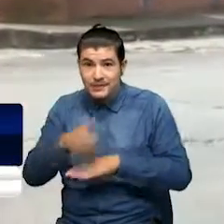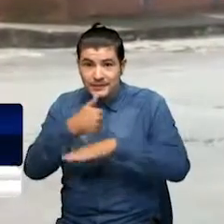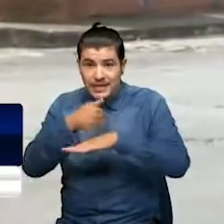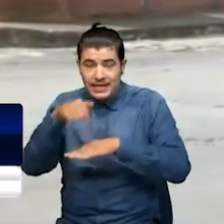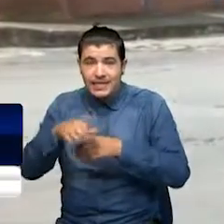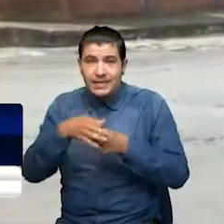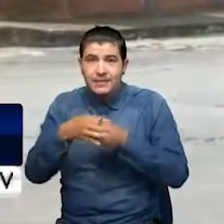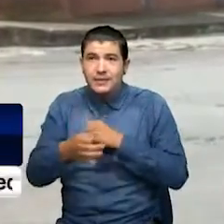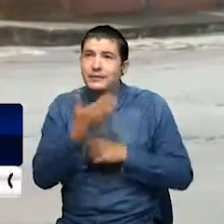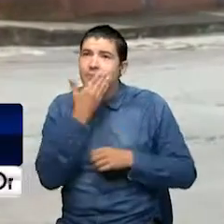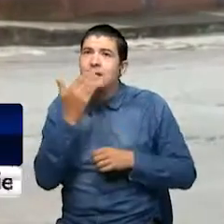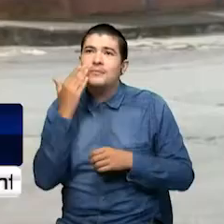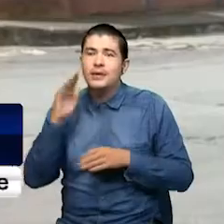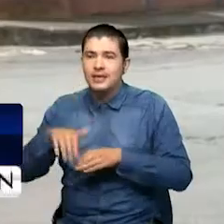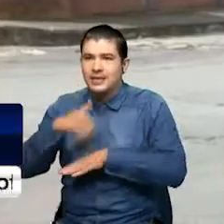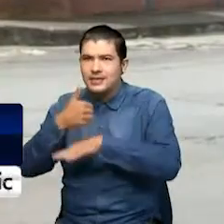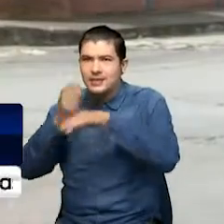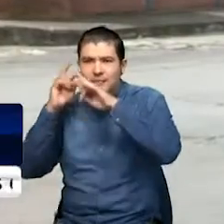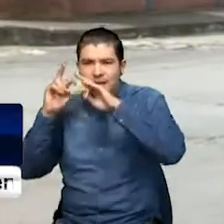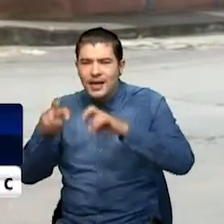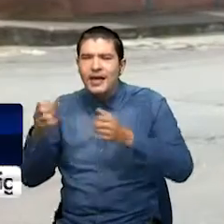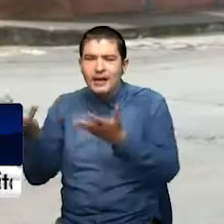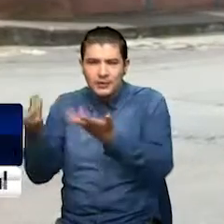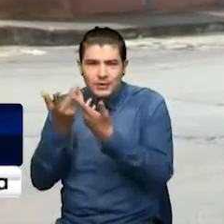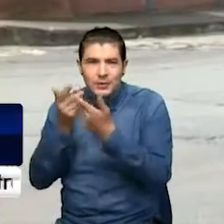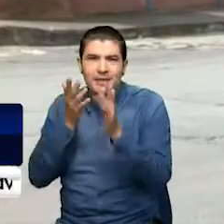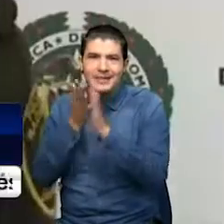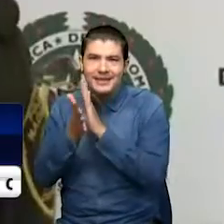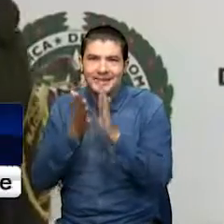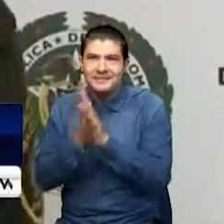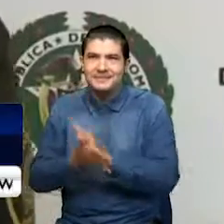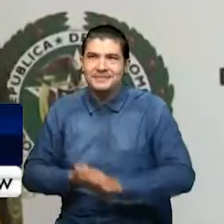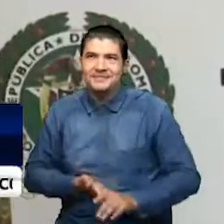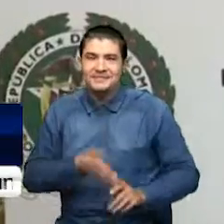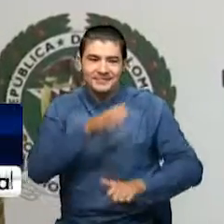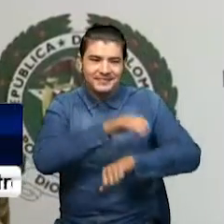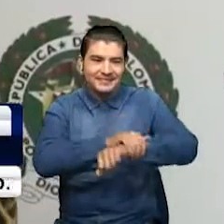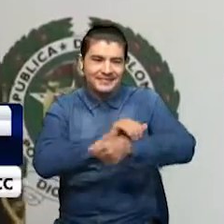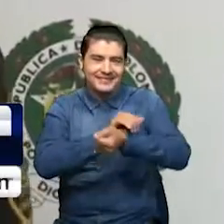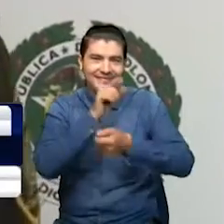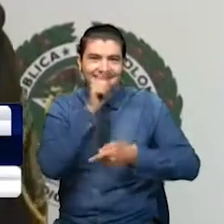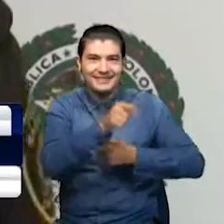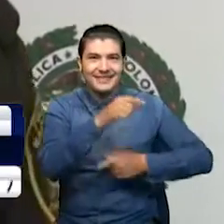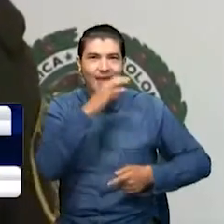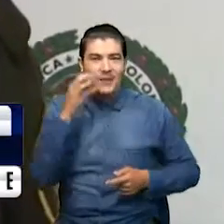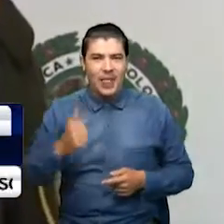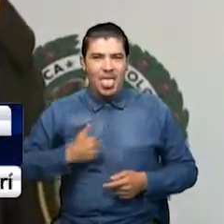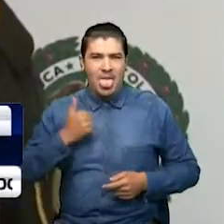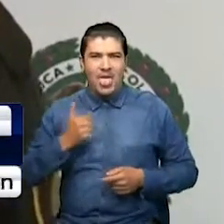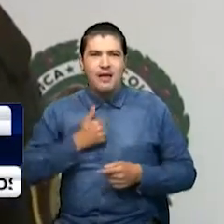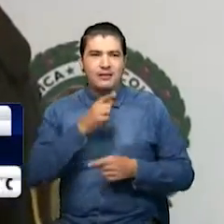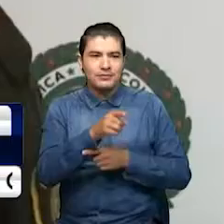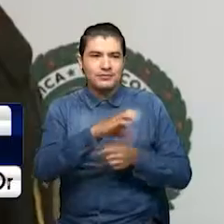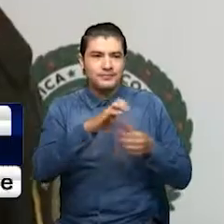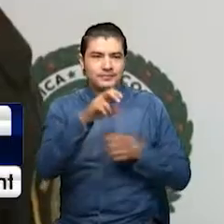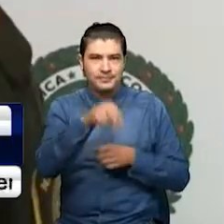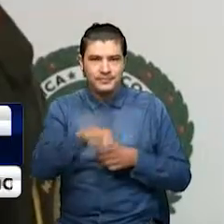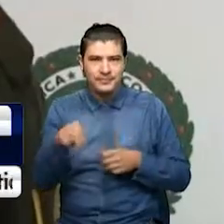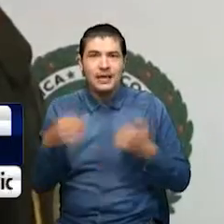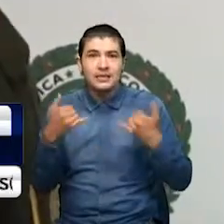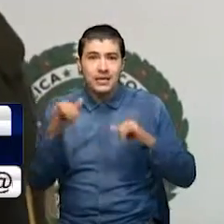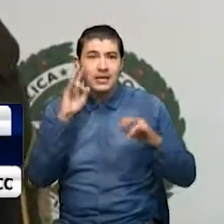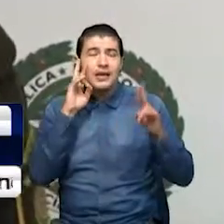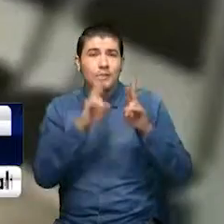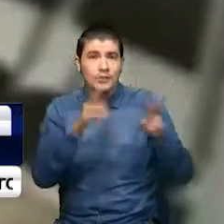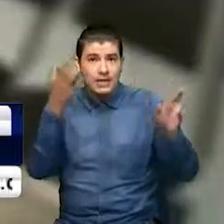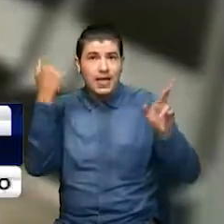de Barbosa y quien dirigió el operativo, nos narra la historia. Se logra la captura de un sujeto, el cual es un ciudadano que es reconocido, que